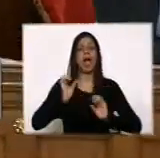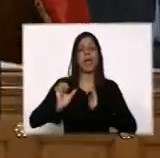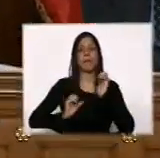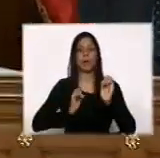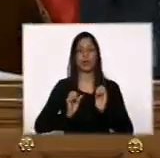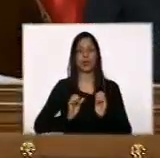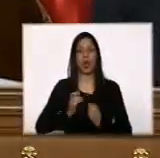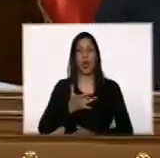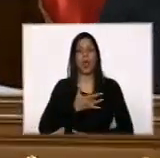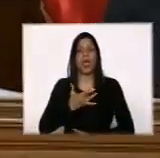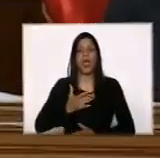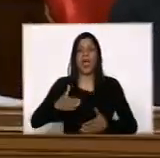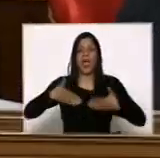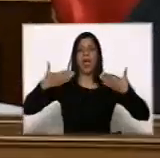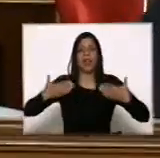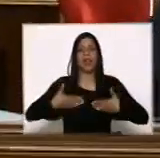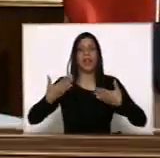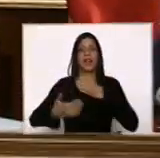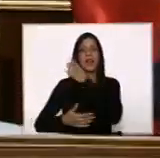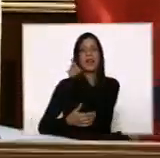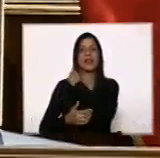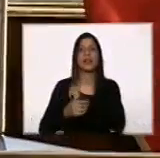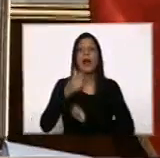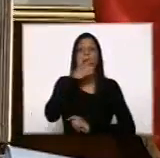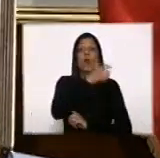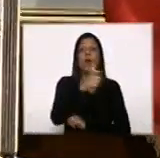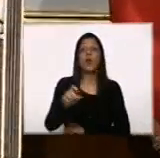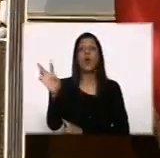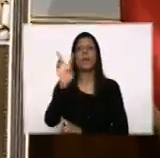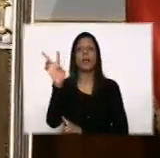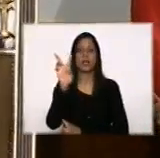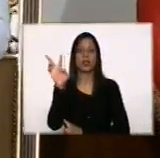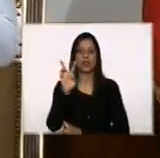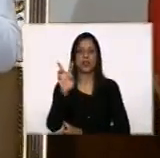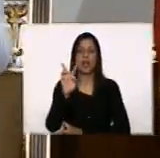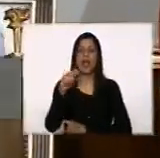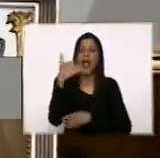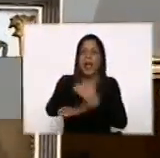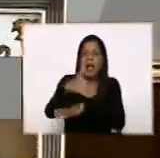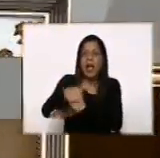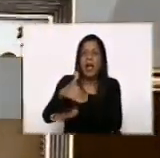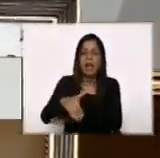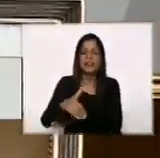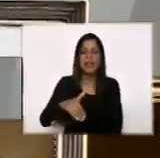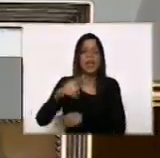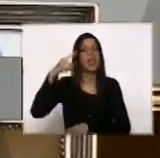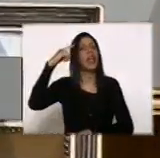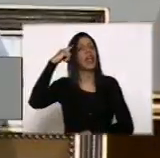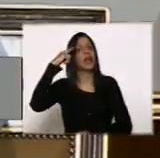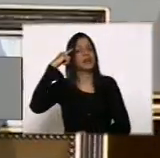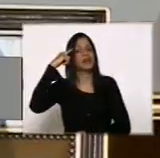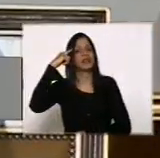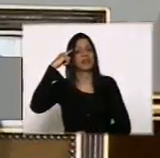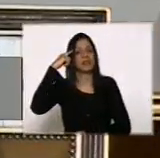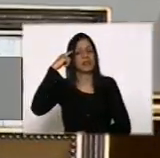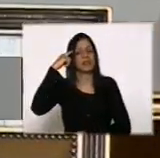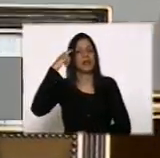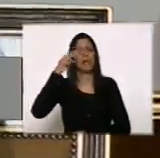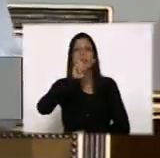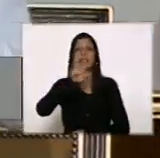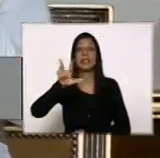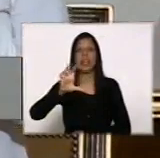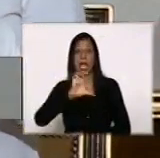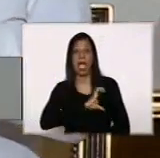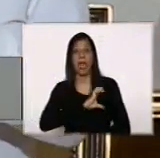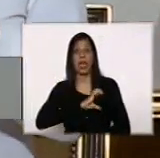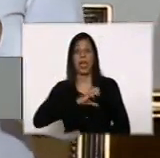esta misma alegría, está el pueblo de Venezuela en las calles conmemorando un evento histórico para